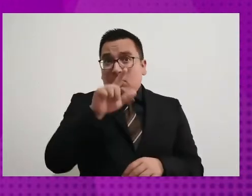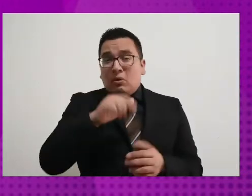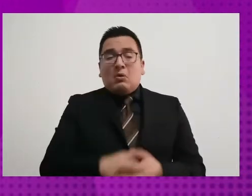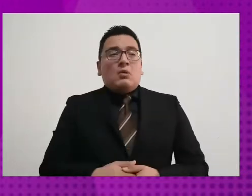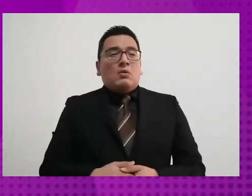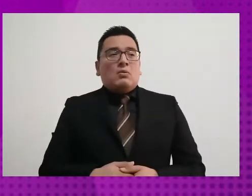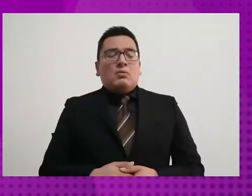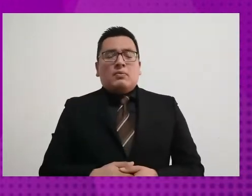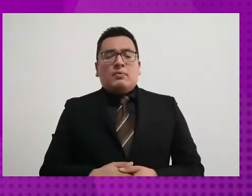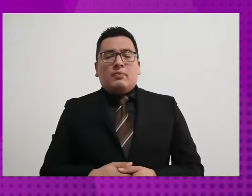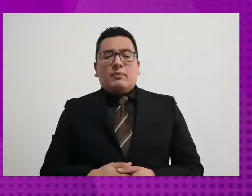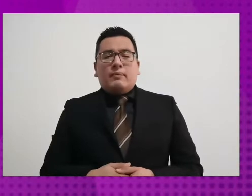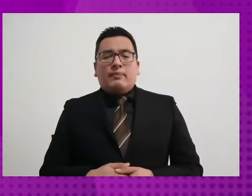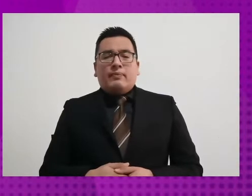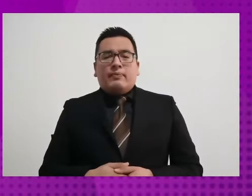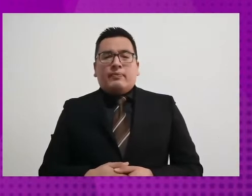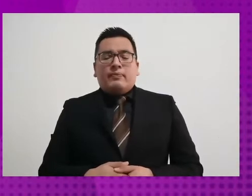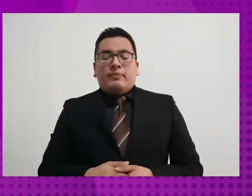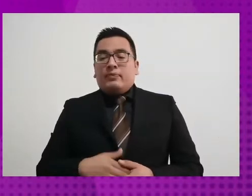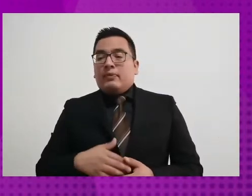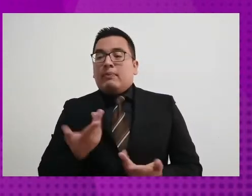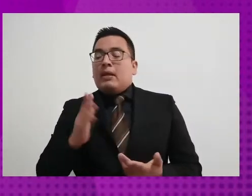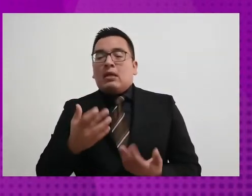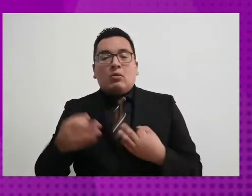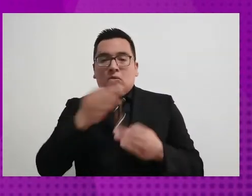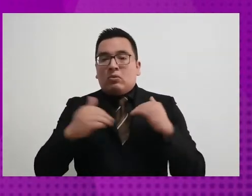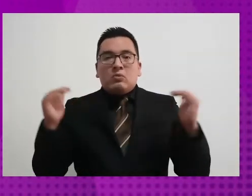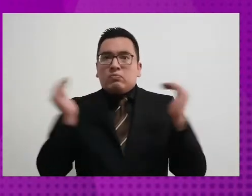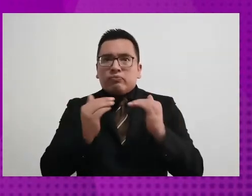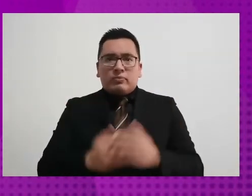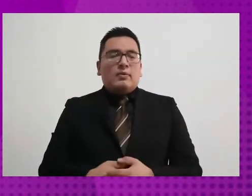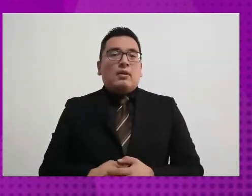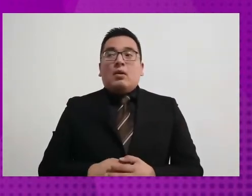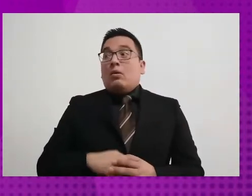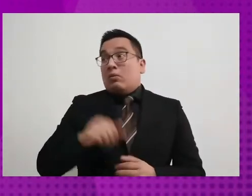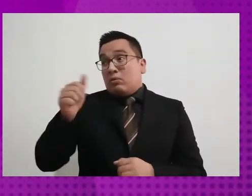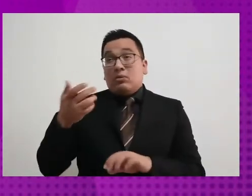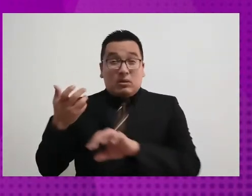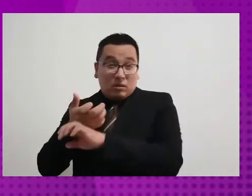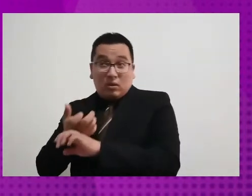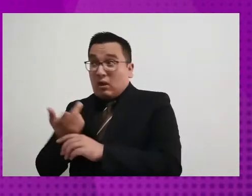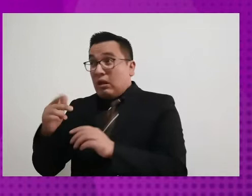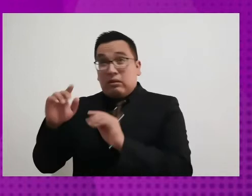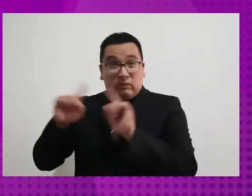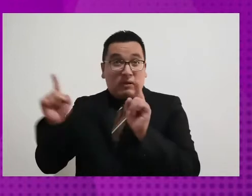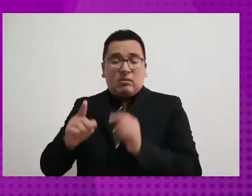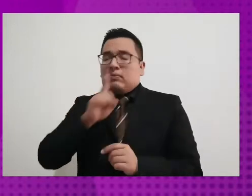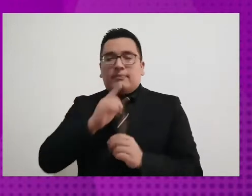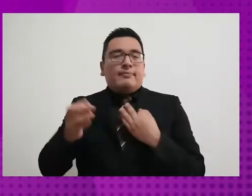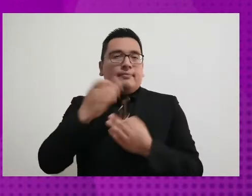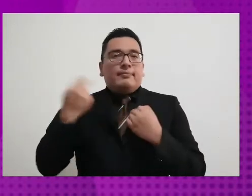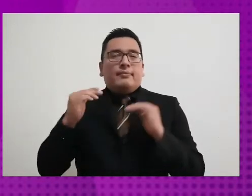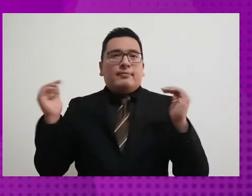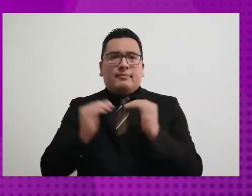León no tuvieran un trato desigual o discriminatorio respecto a las mujeres de otras entidades federativas en el